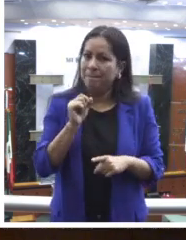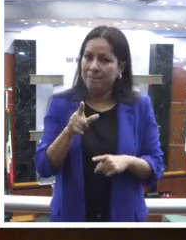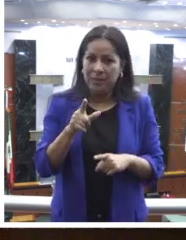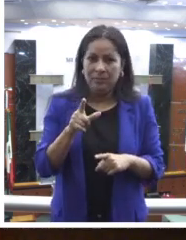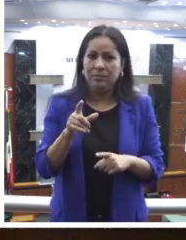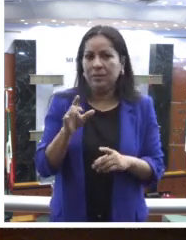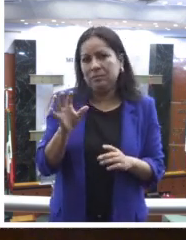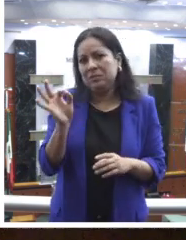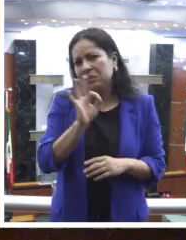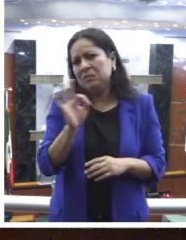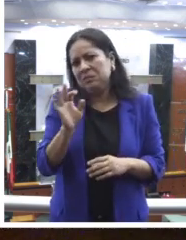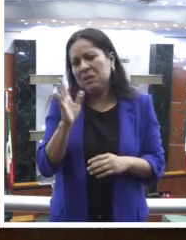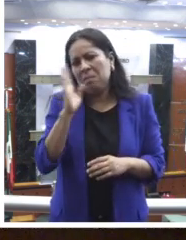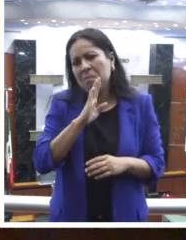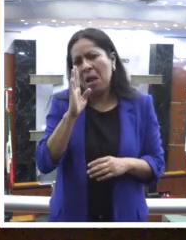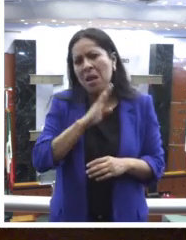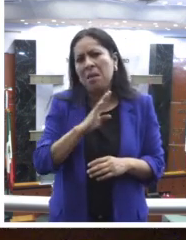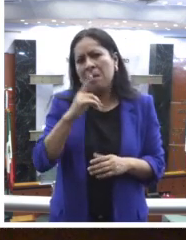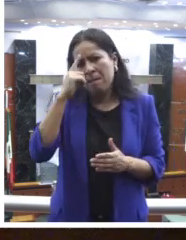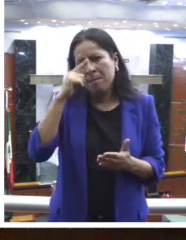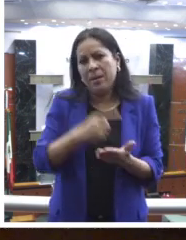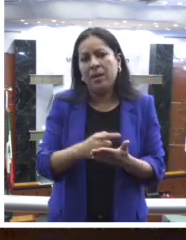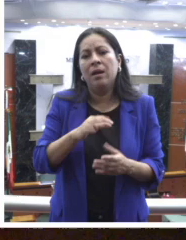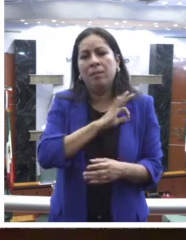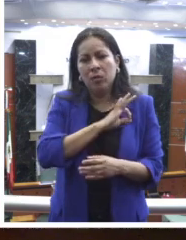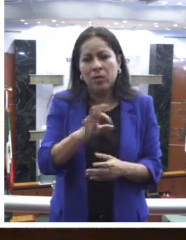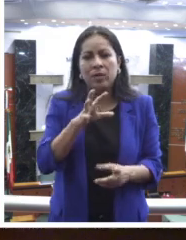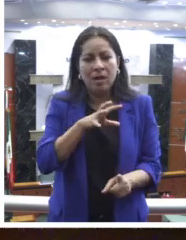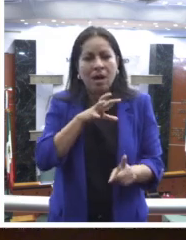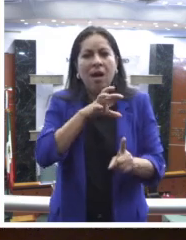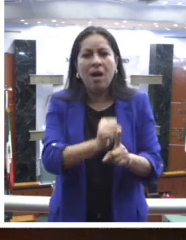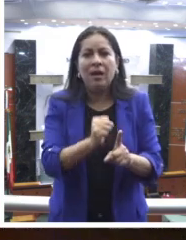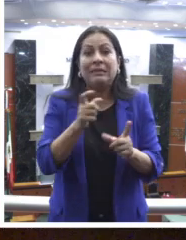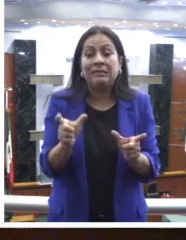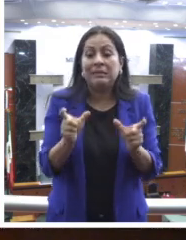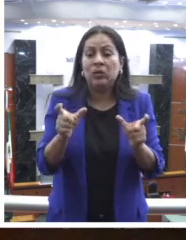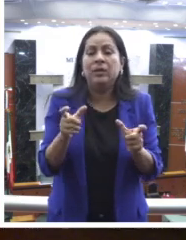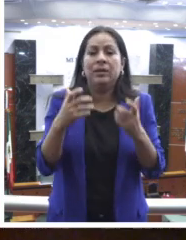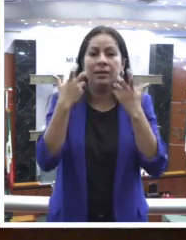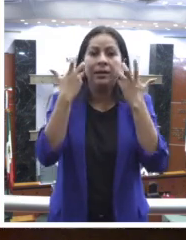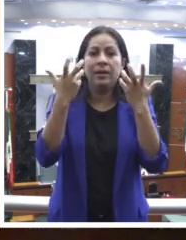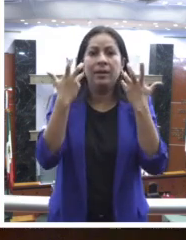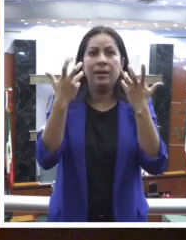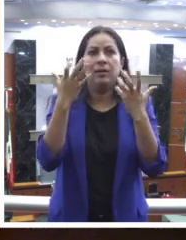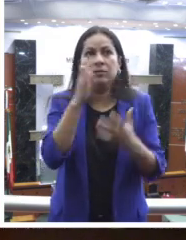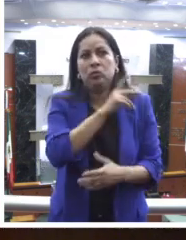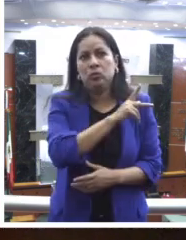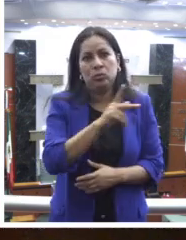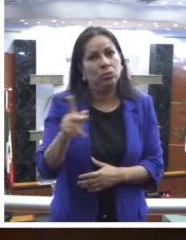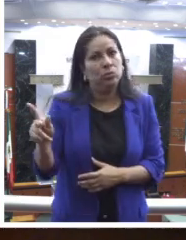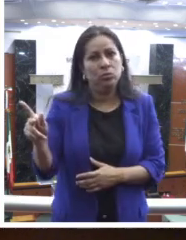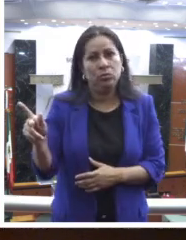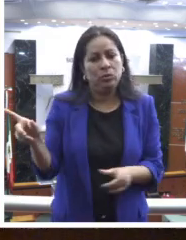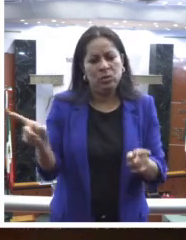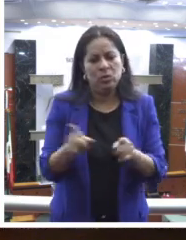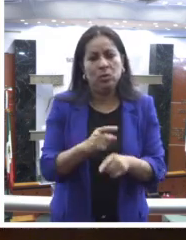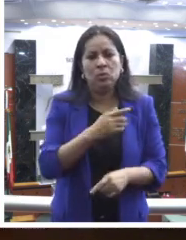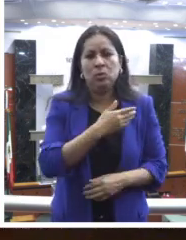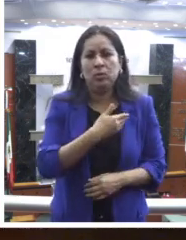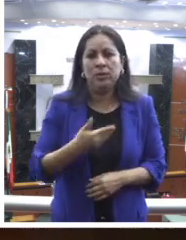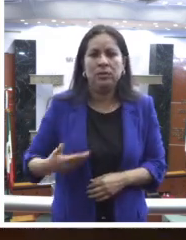arriesgadas para poder obtener esa seguridad que tanto anhelamos en la sociedad es cuánto